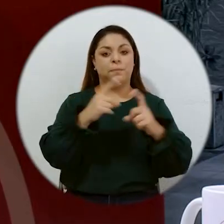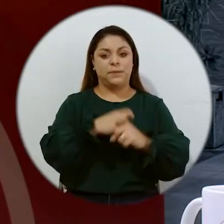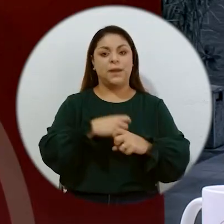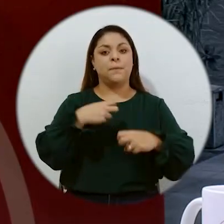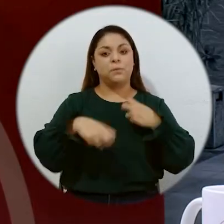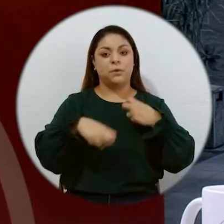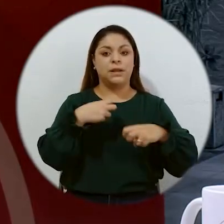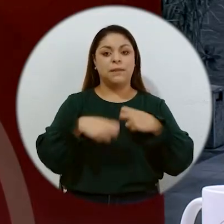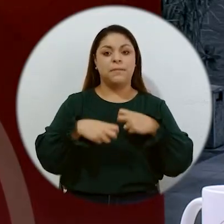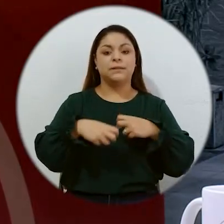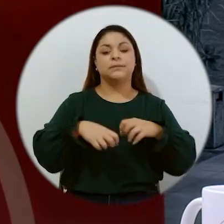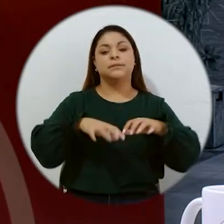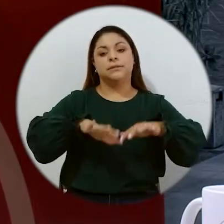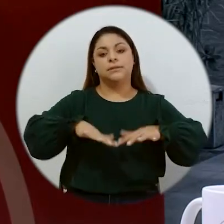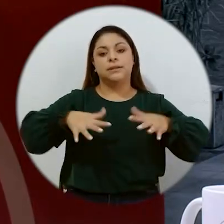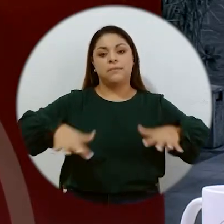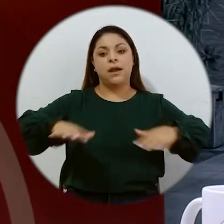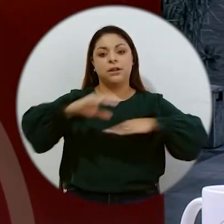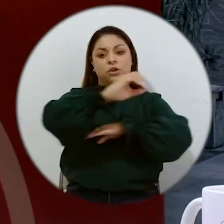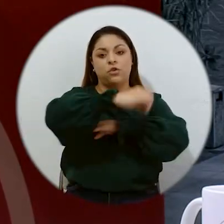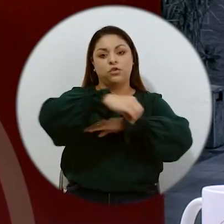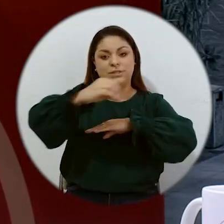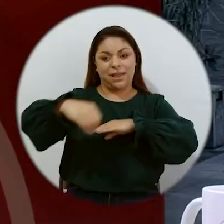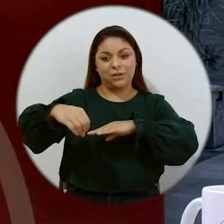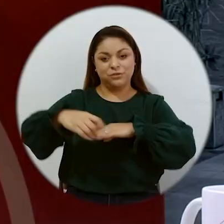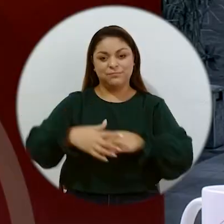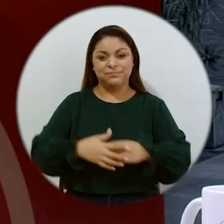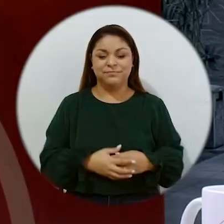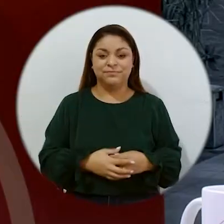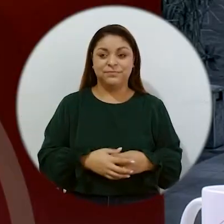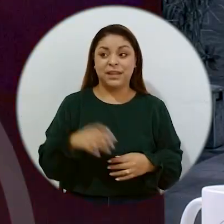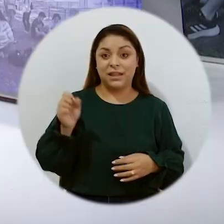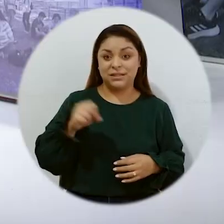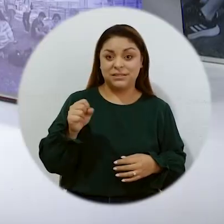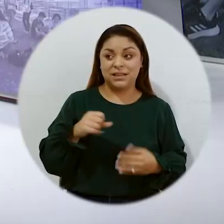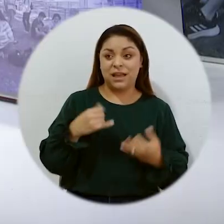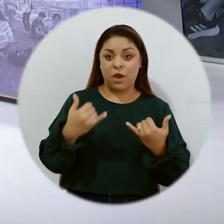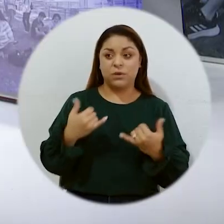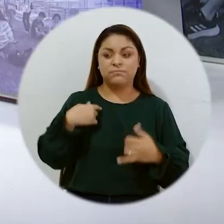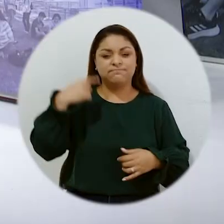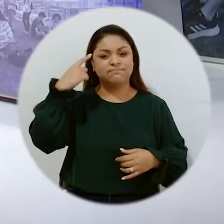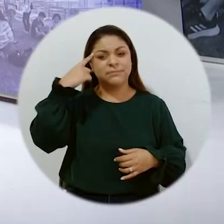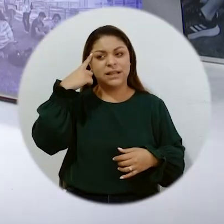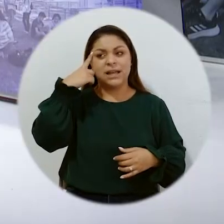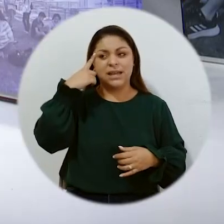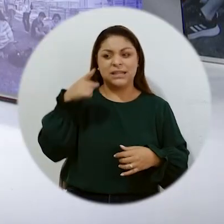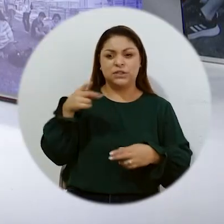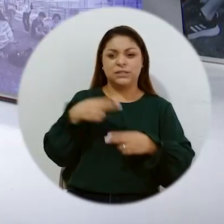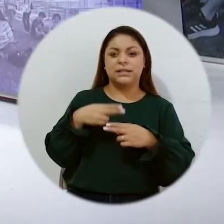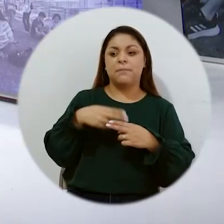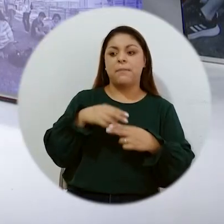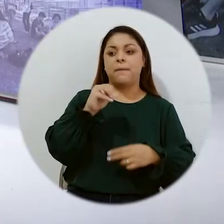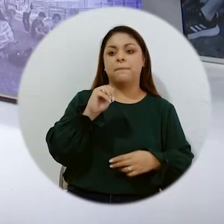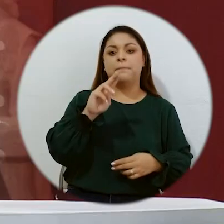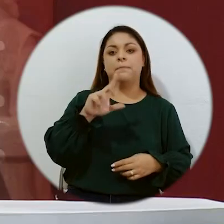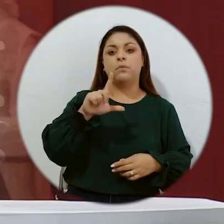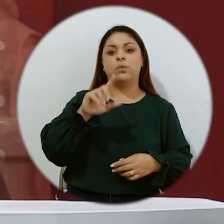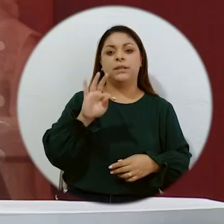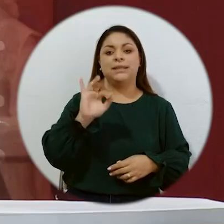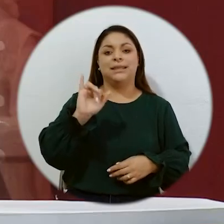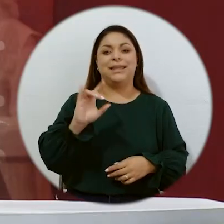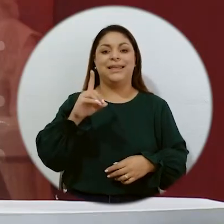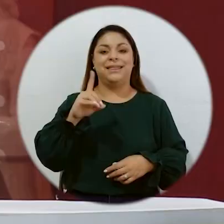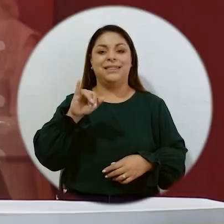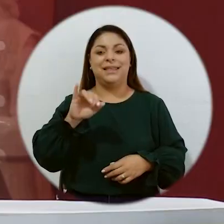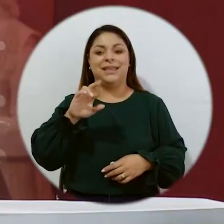de los problemas de los mares y los océanos. Sí, estaba pensando ahora que decías multidimensionalidad, ¿verdad?, en cómo